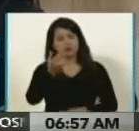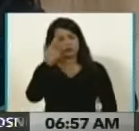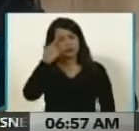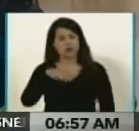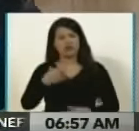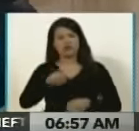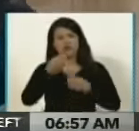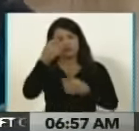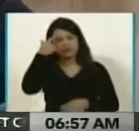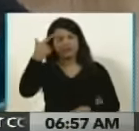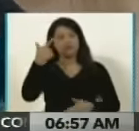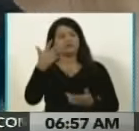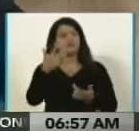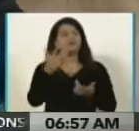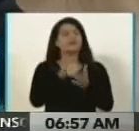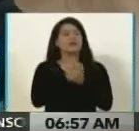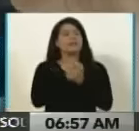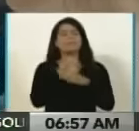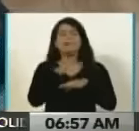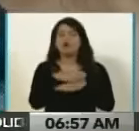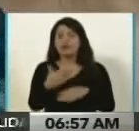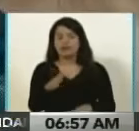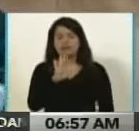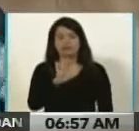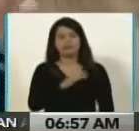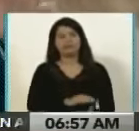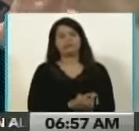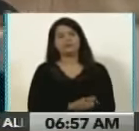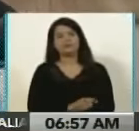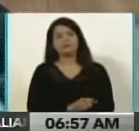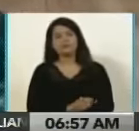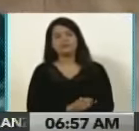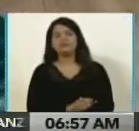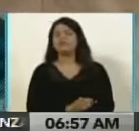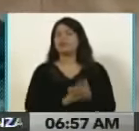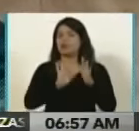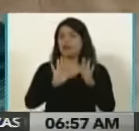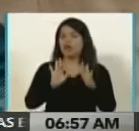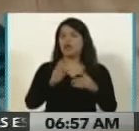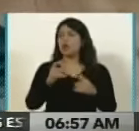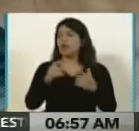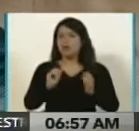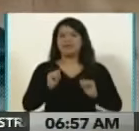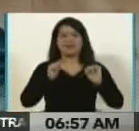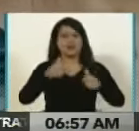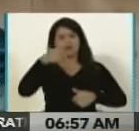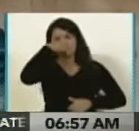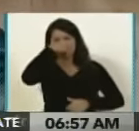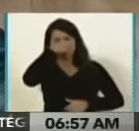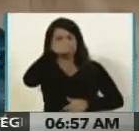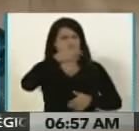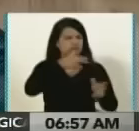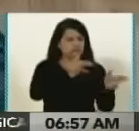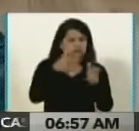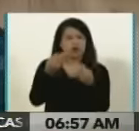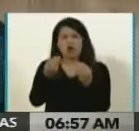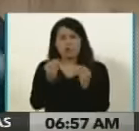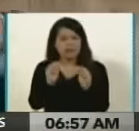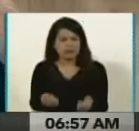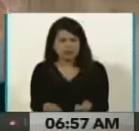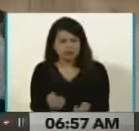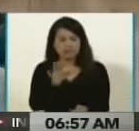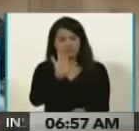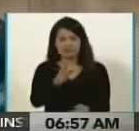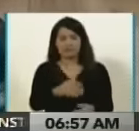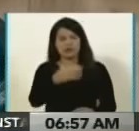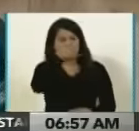venimos conversando, porque precisamente, ¿cómo se llega a la lucha armada? ¿No? A